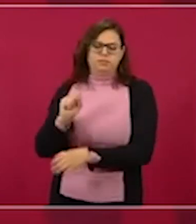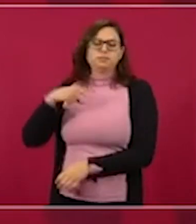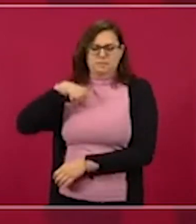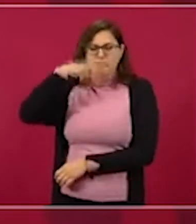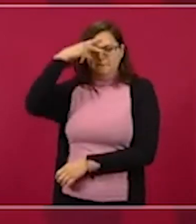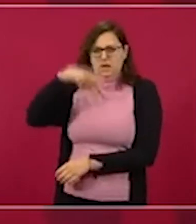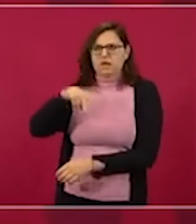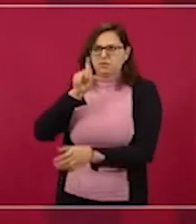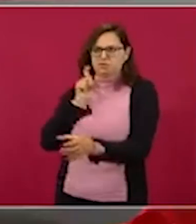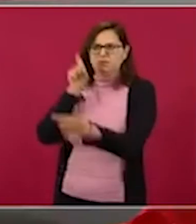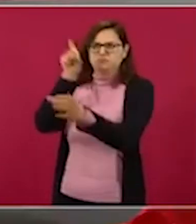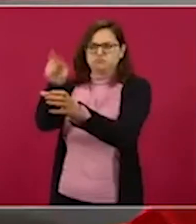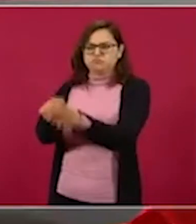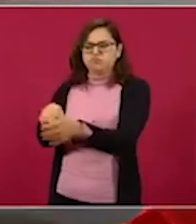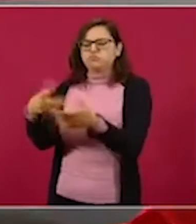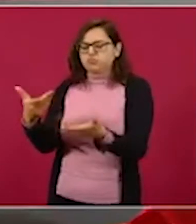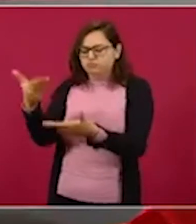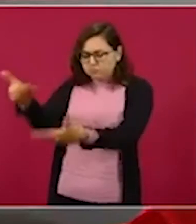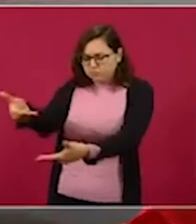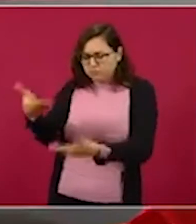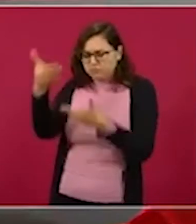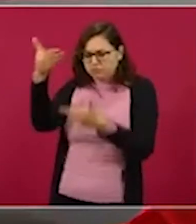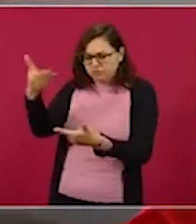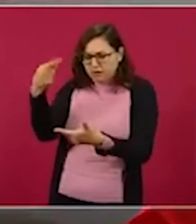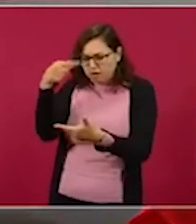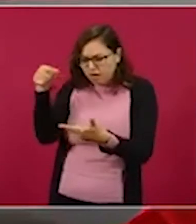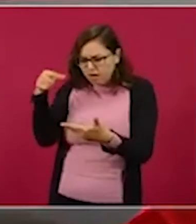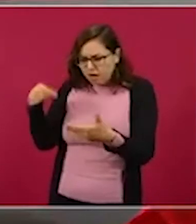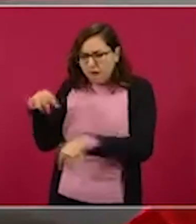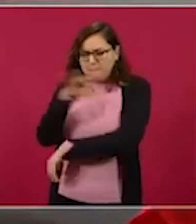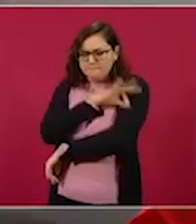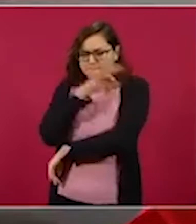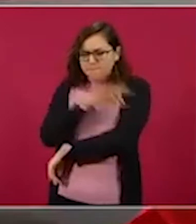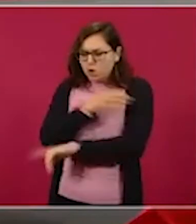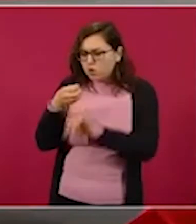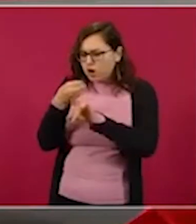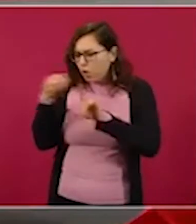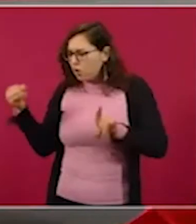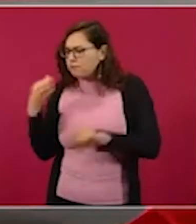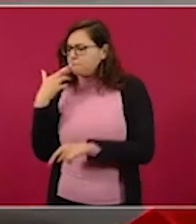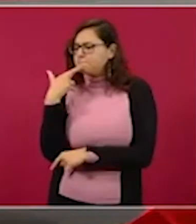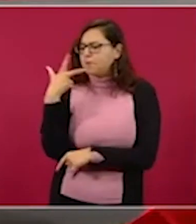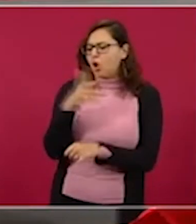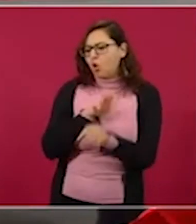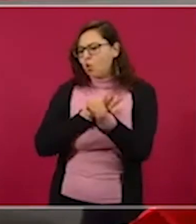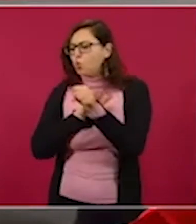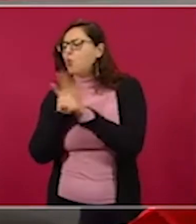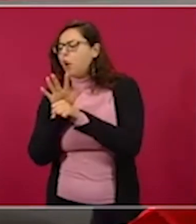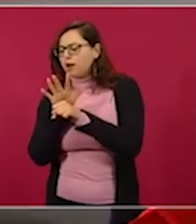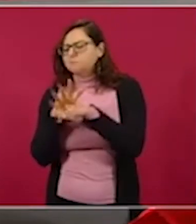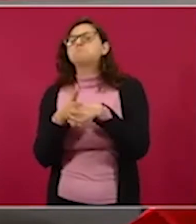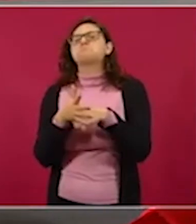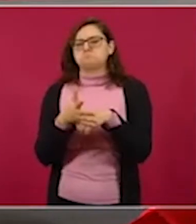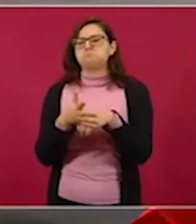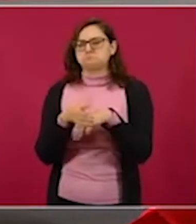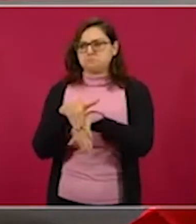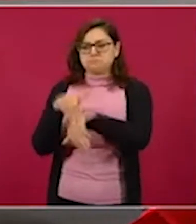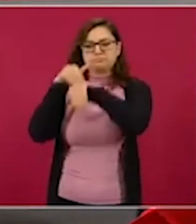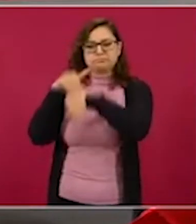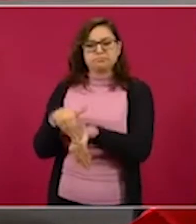prioridad alta adultos con comorbilidades personas embarazadas maestros y personas con desventajas socioeconómicas